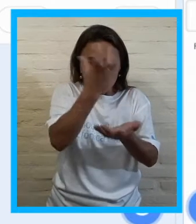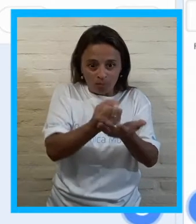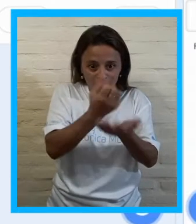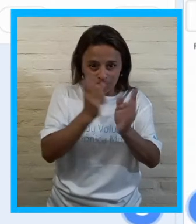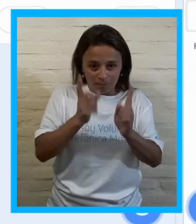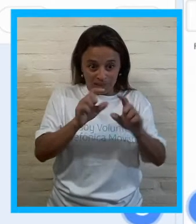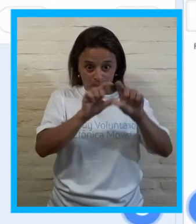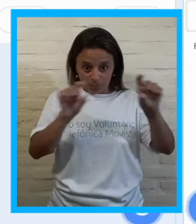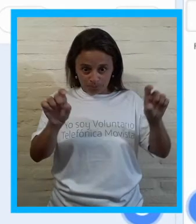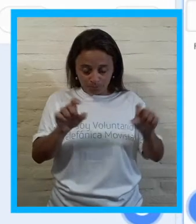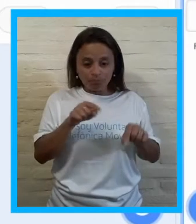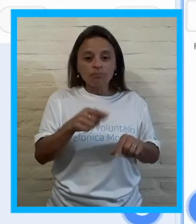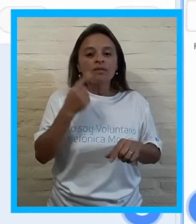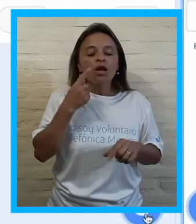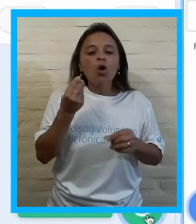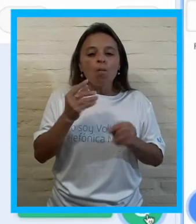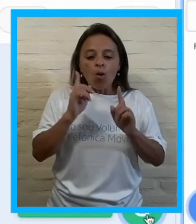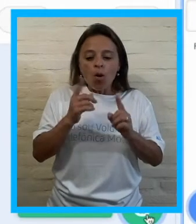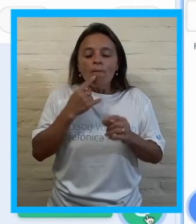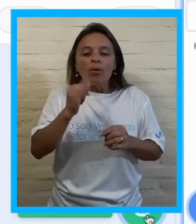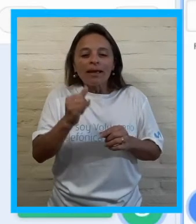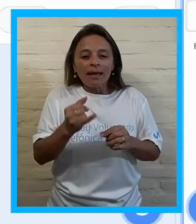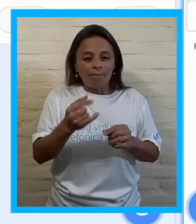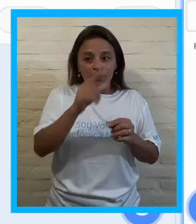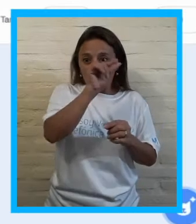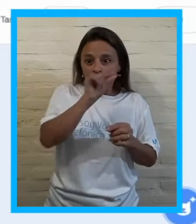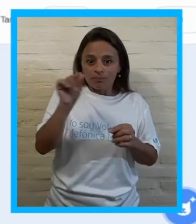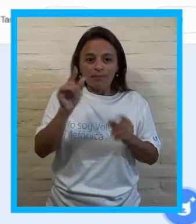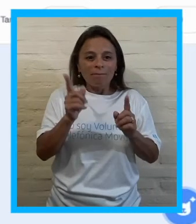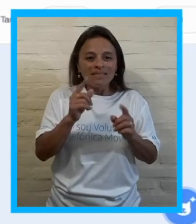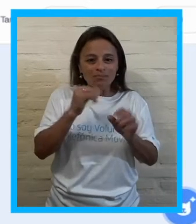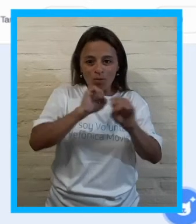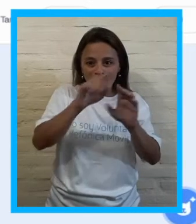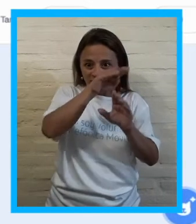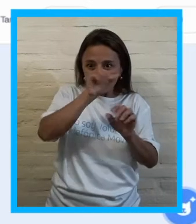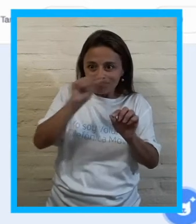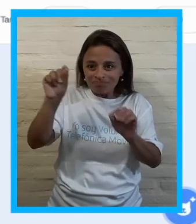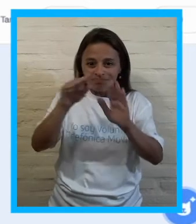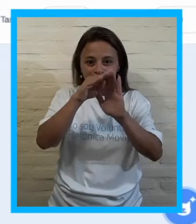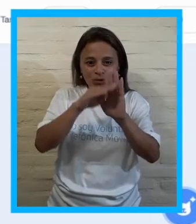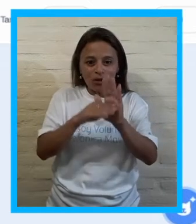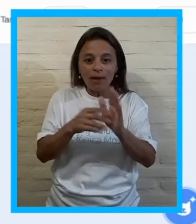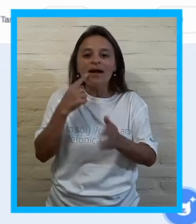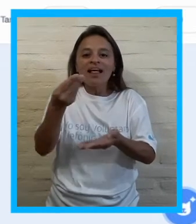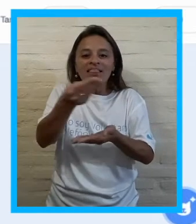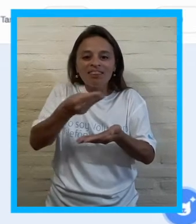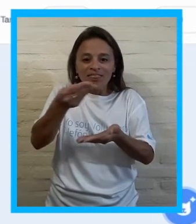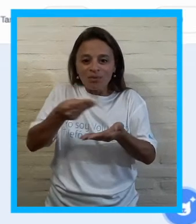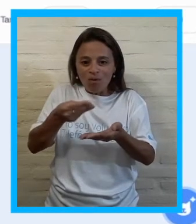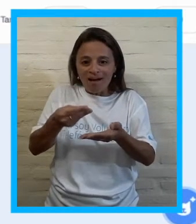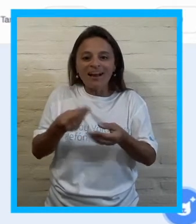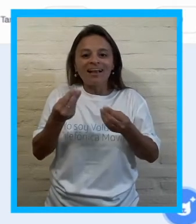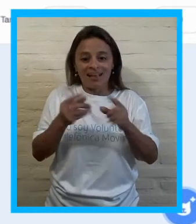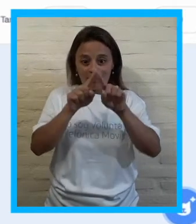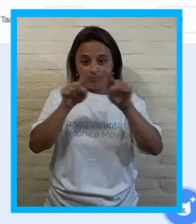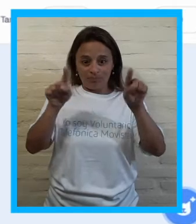de programación. Para empezar, voy a eliminar el objeto con el dibujo del gato que viene por defecto y voy a seleccionar dibujar un objeto que